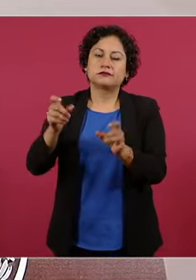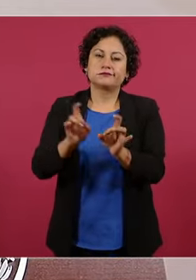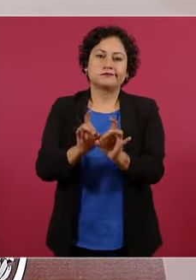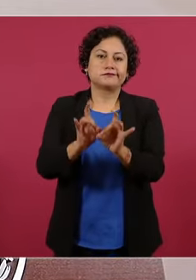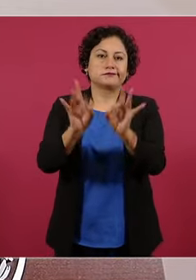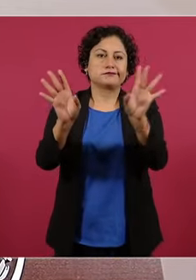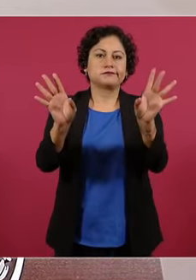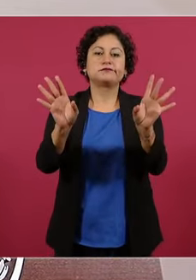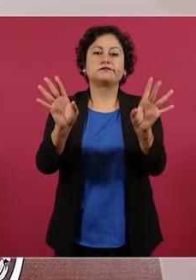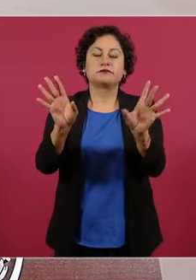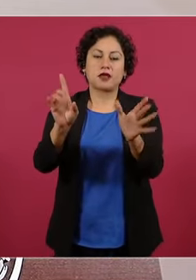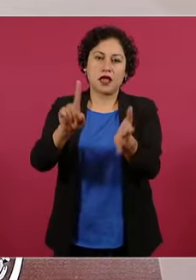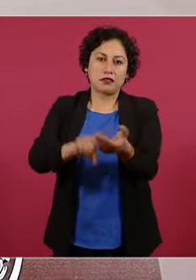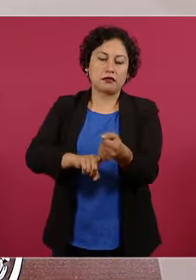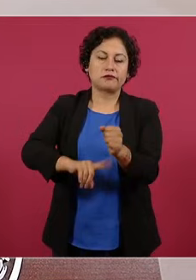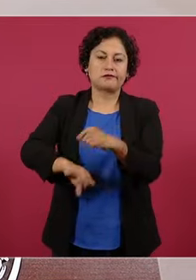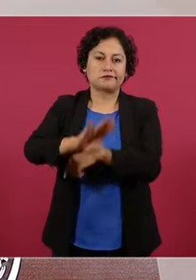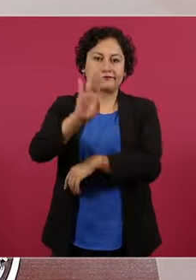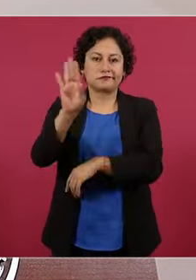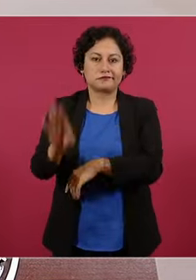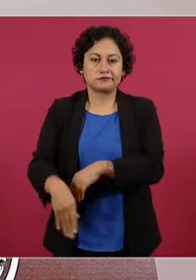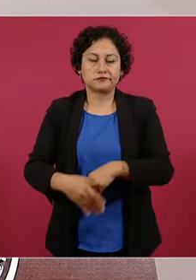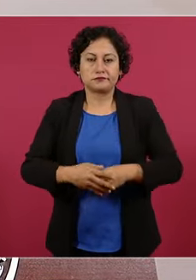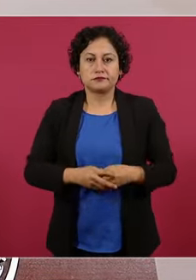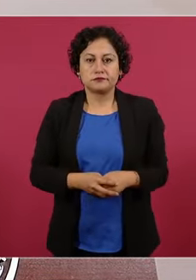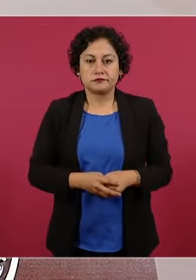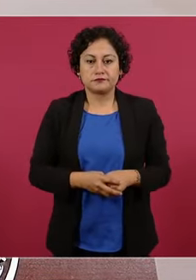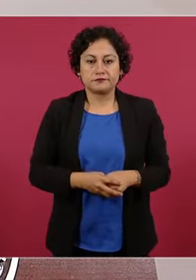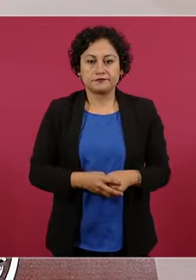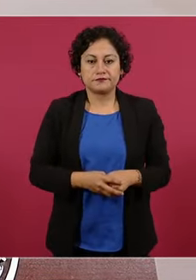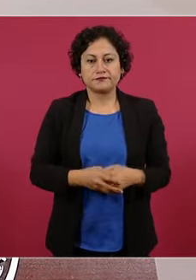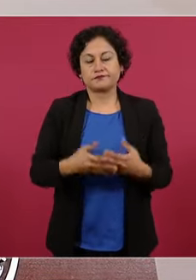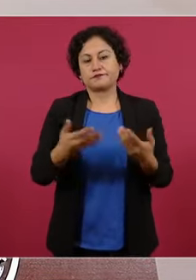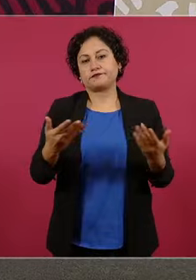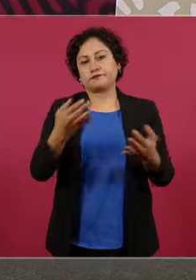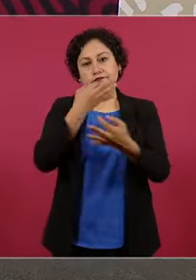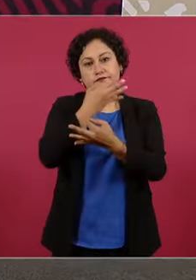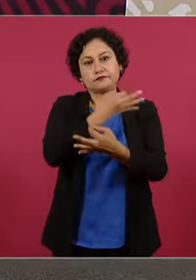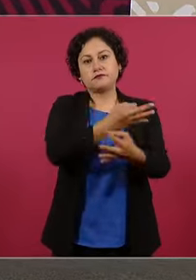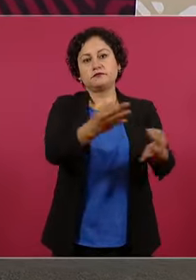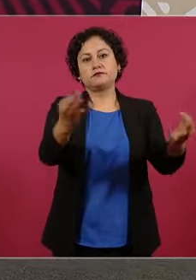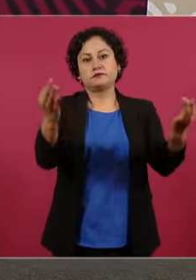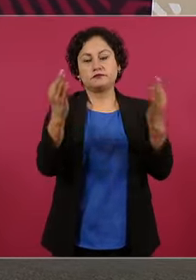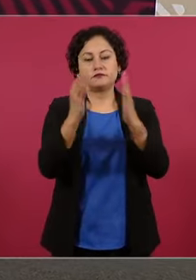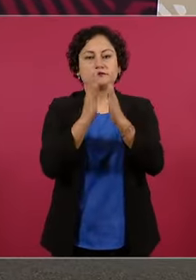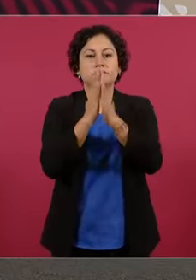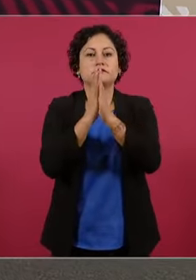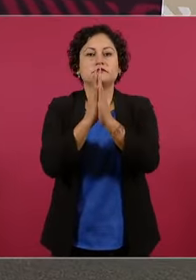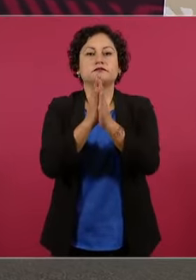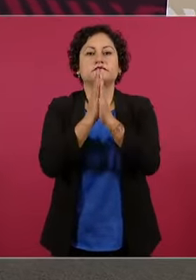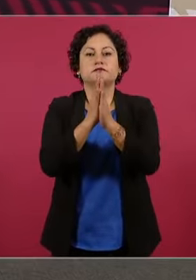fuego. Hay que tener cuidado,